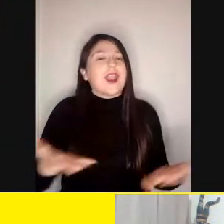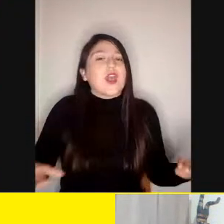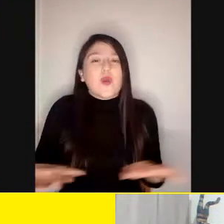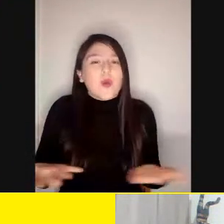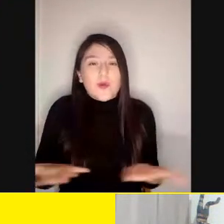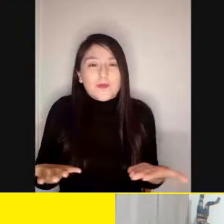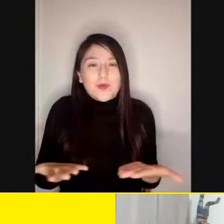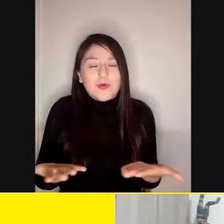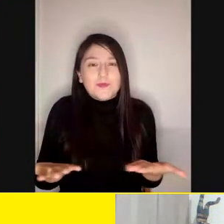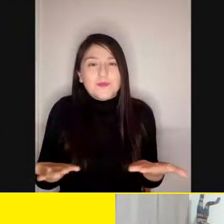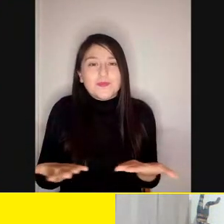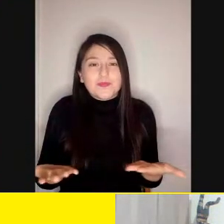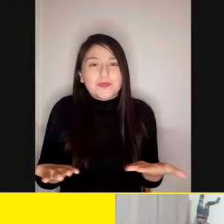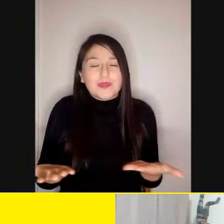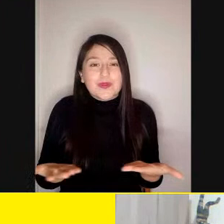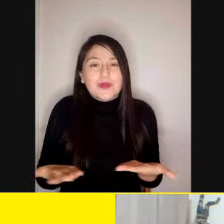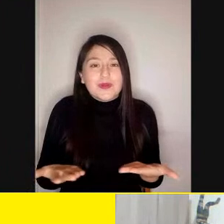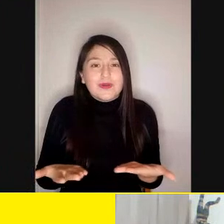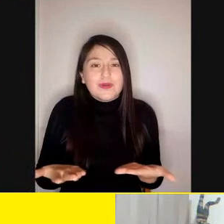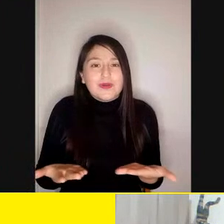cómo incide eso